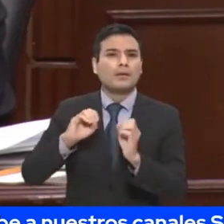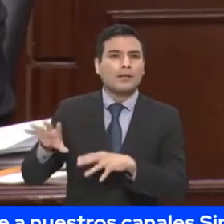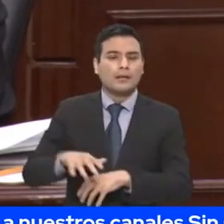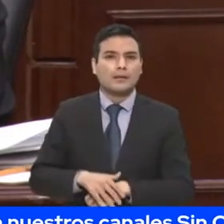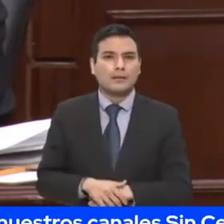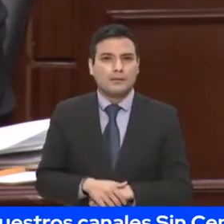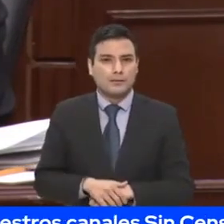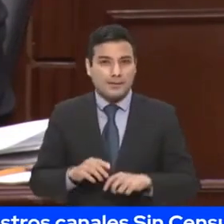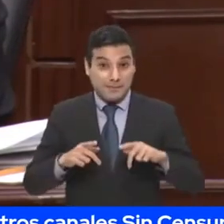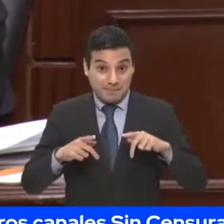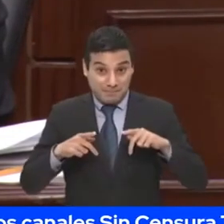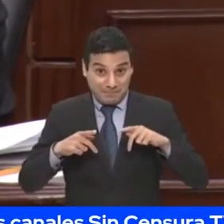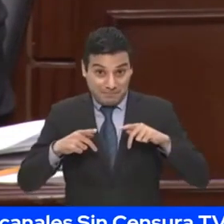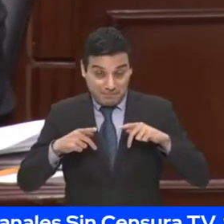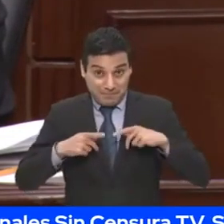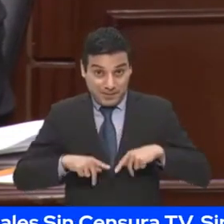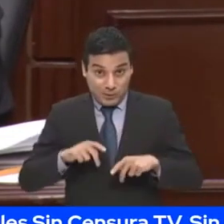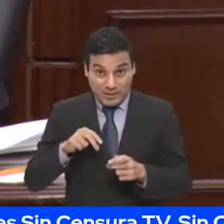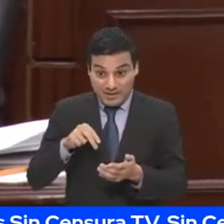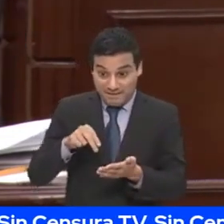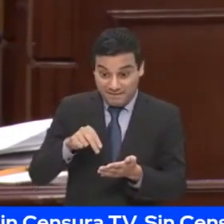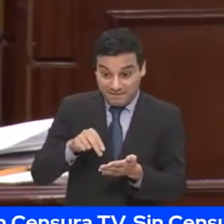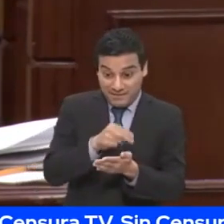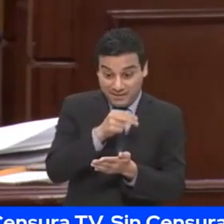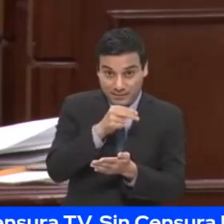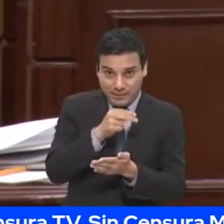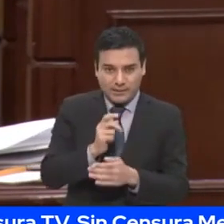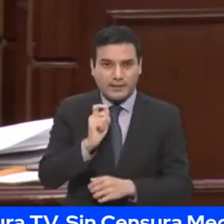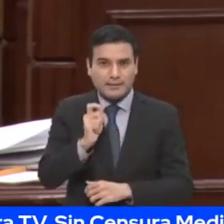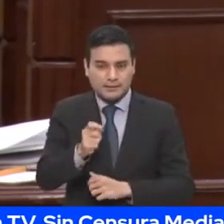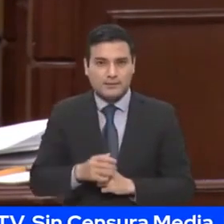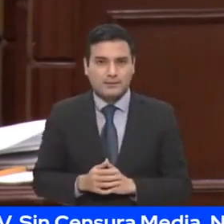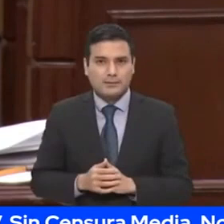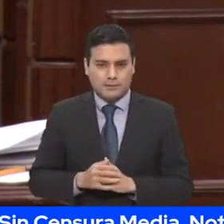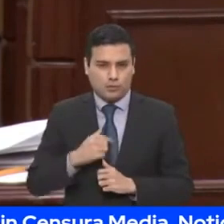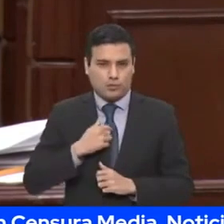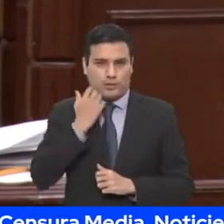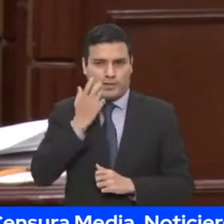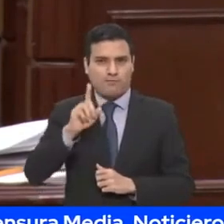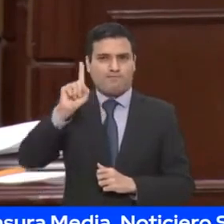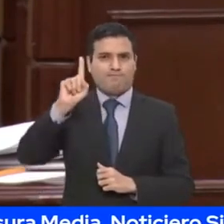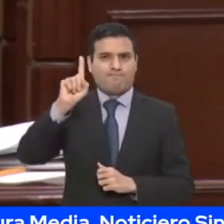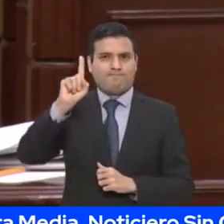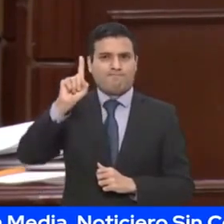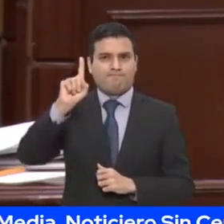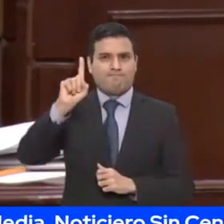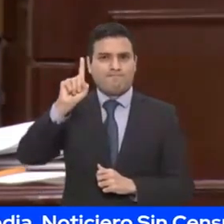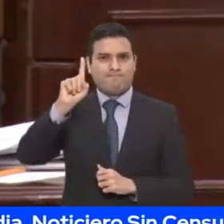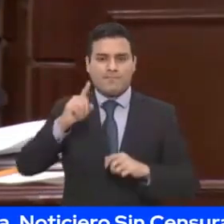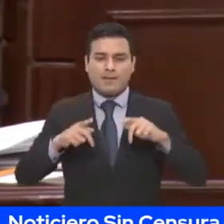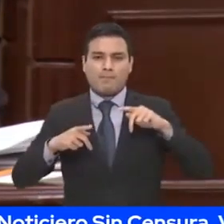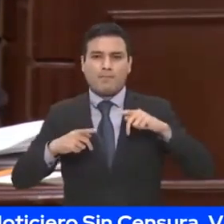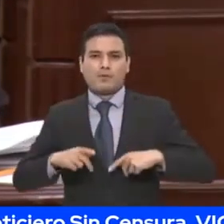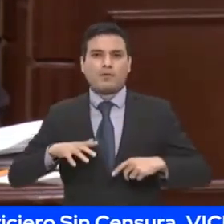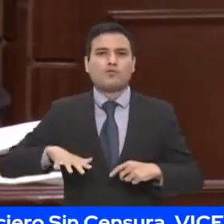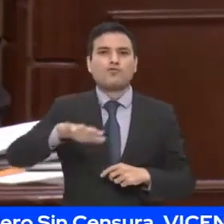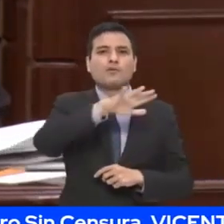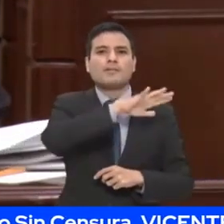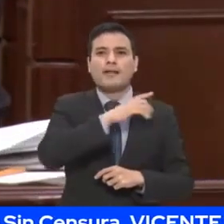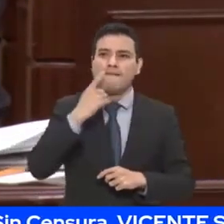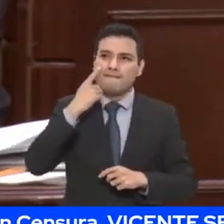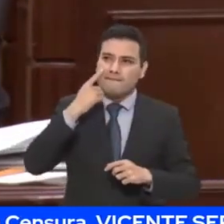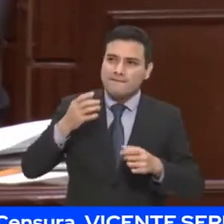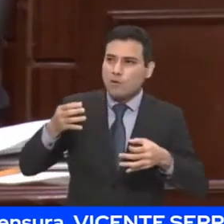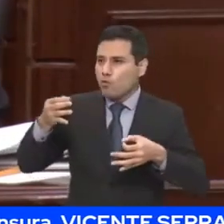que está firmando a favor de que se someta a este juicio ciudadano